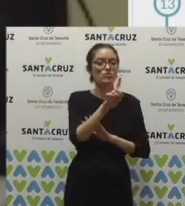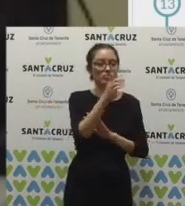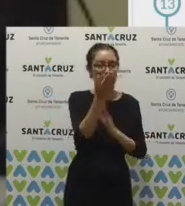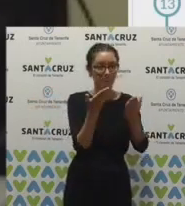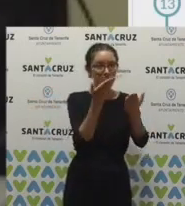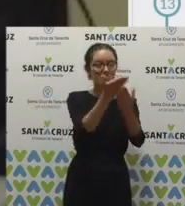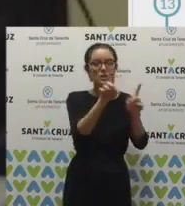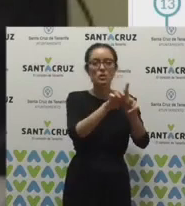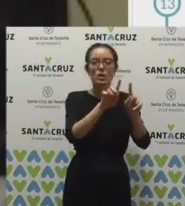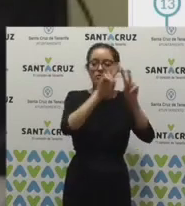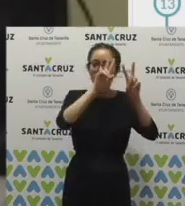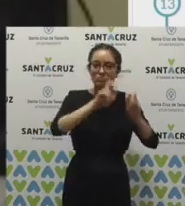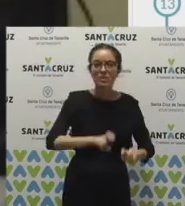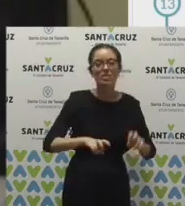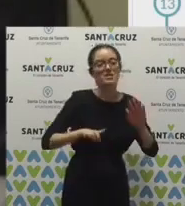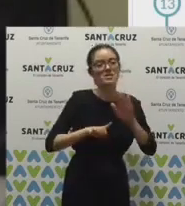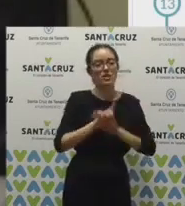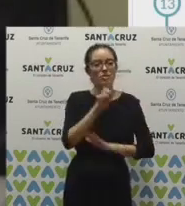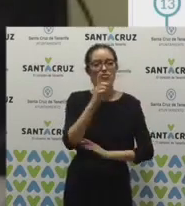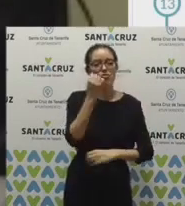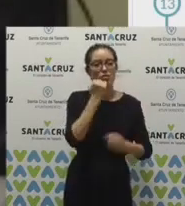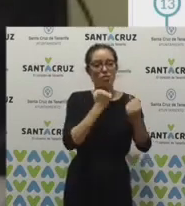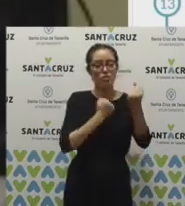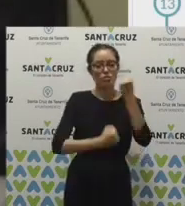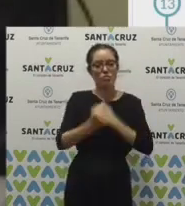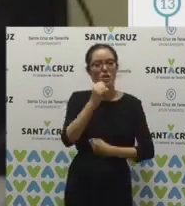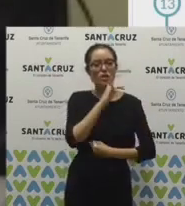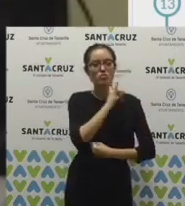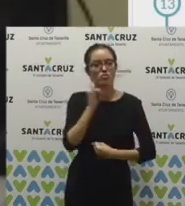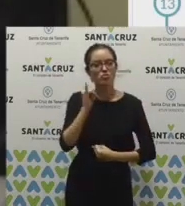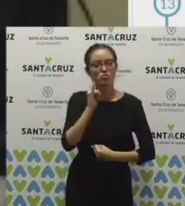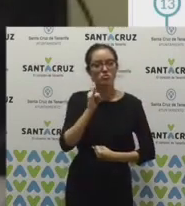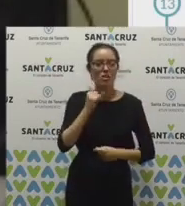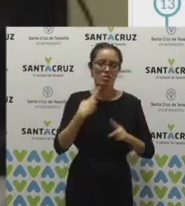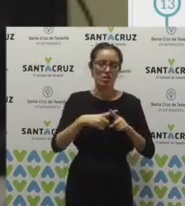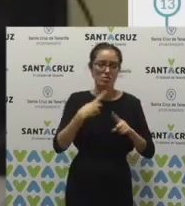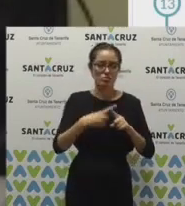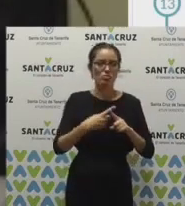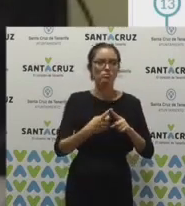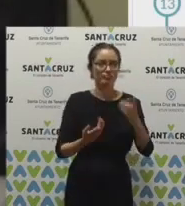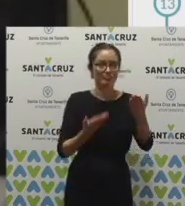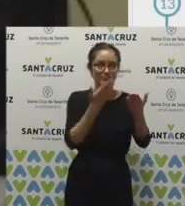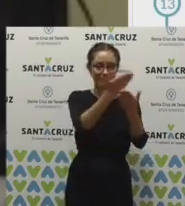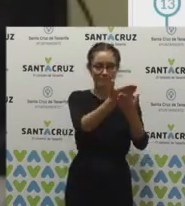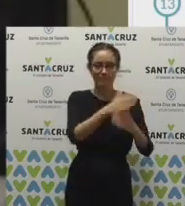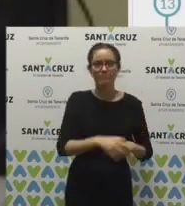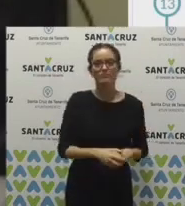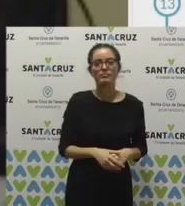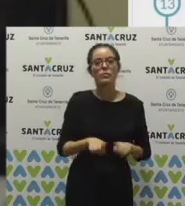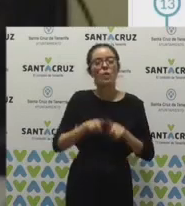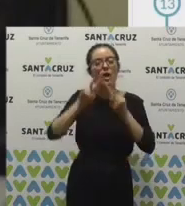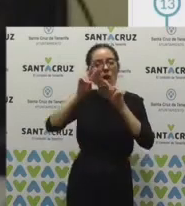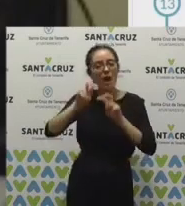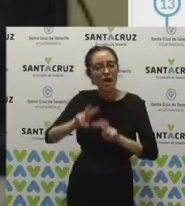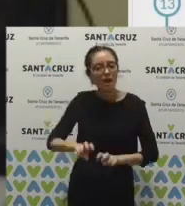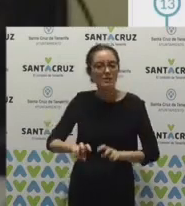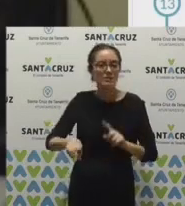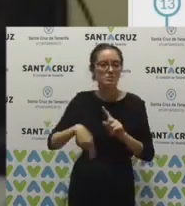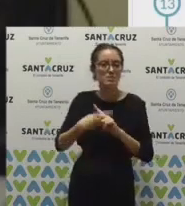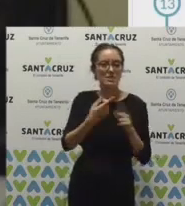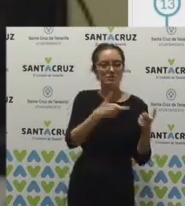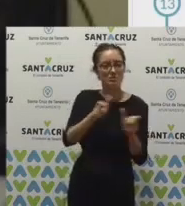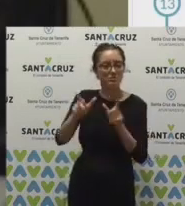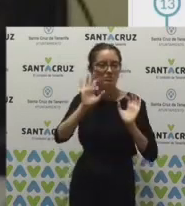sobre el desarrollo económico en el modisto y de la economía azul en el municipio con ganarse propuestas sectoriales específicas y